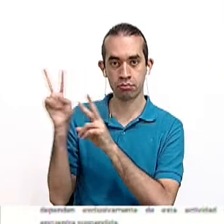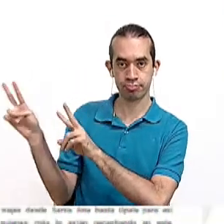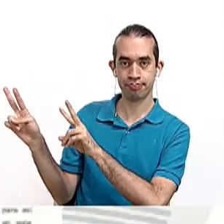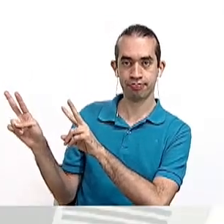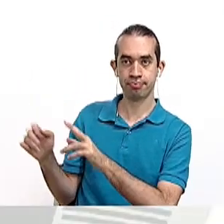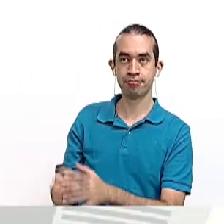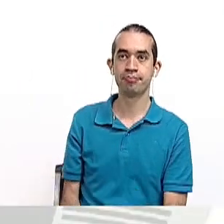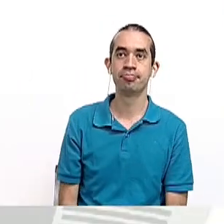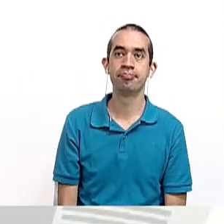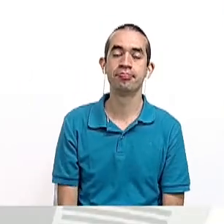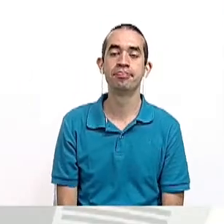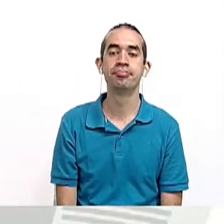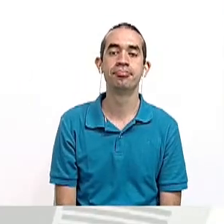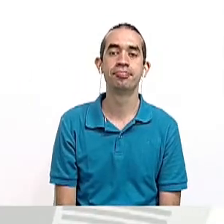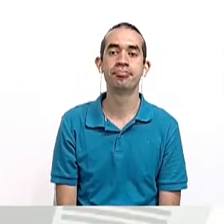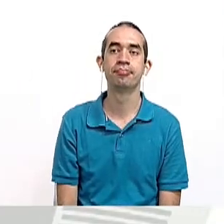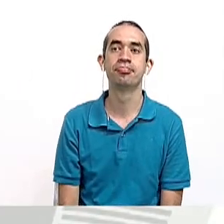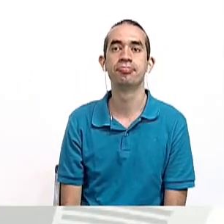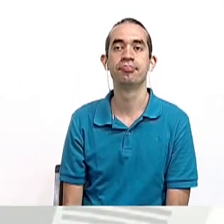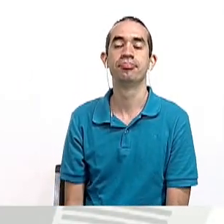Lo primero que vamos a considerar